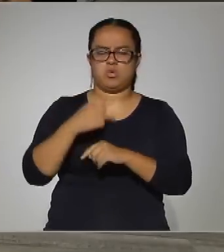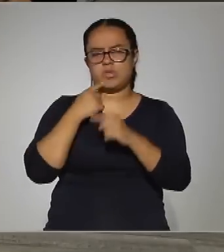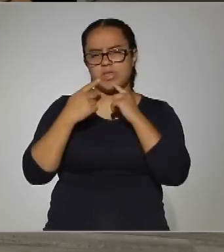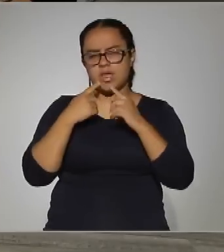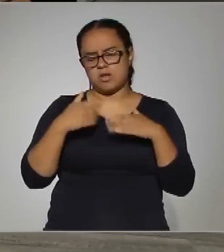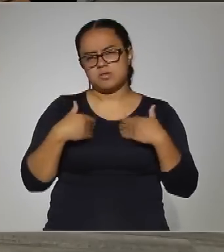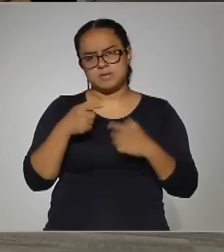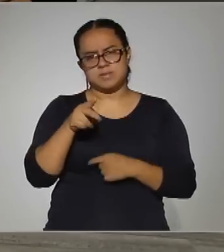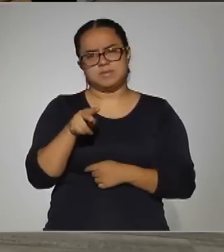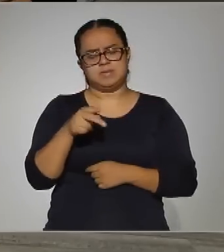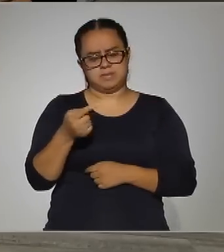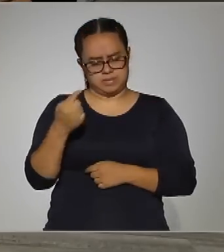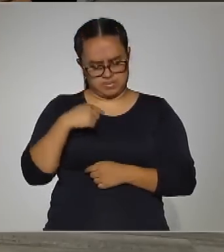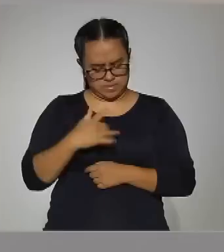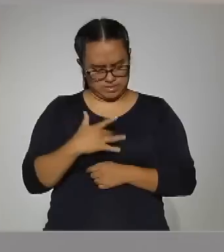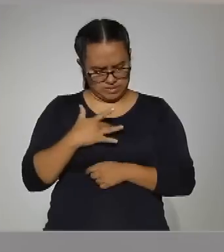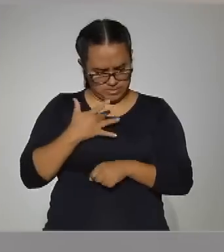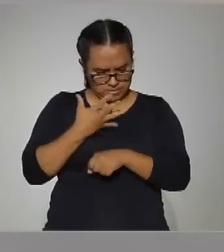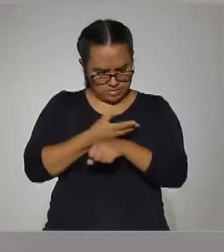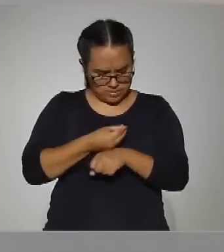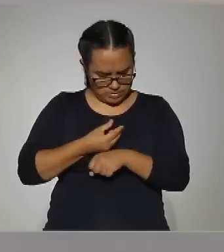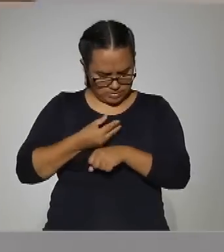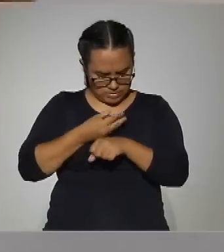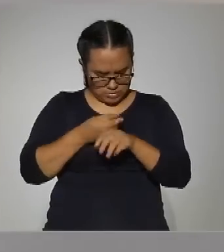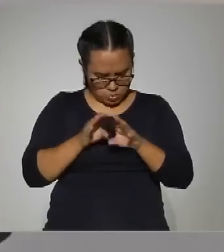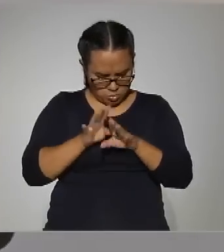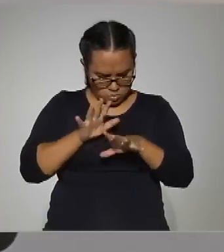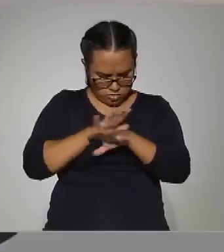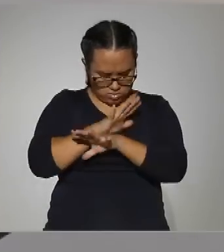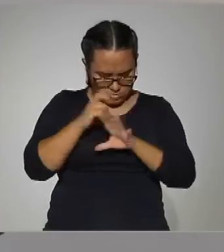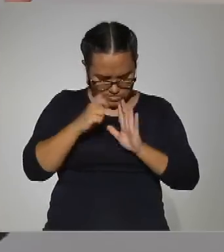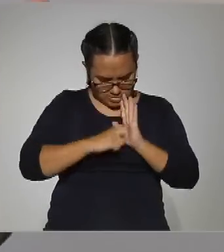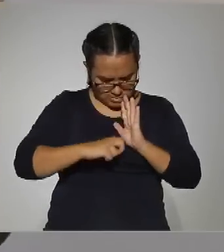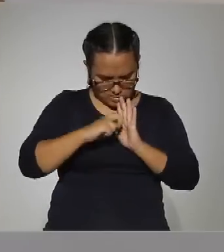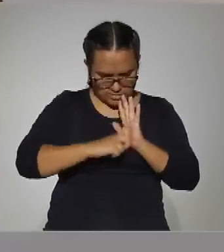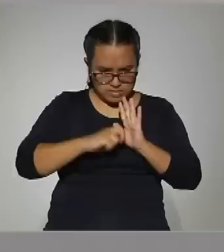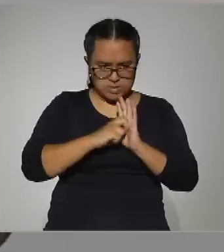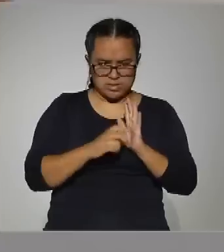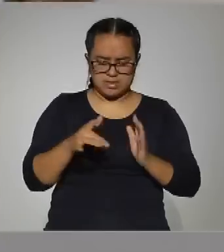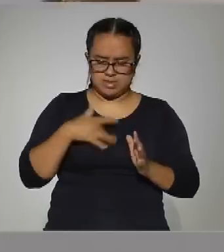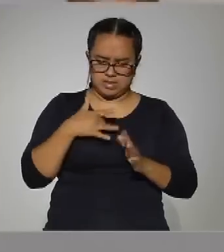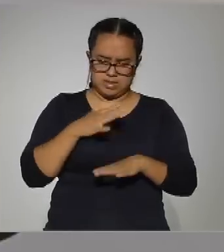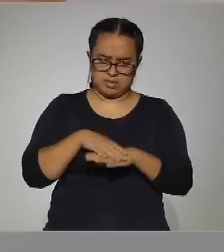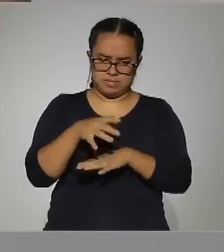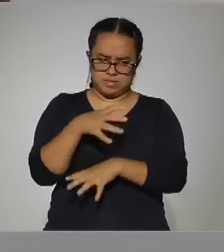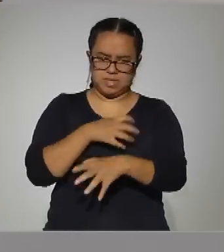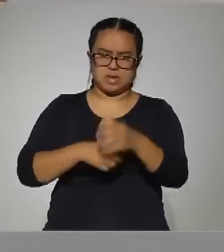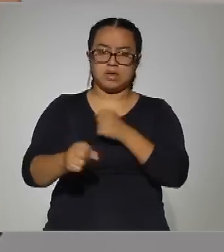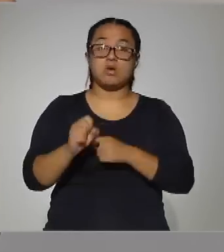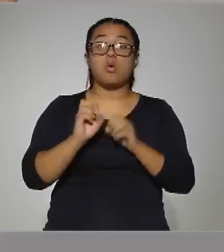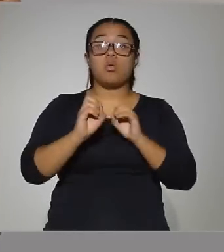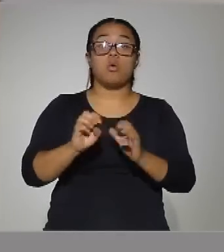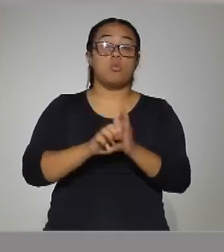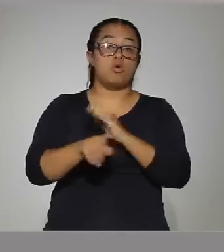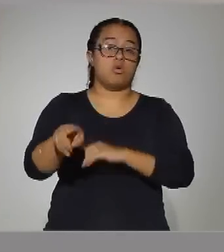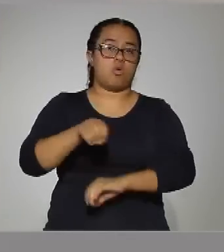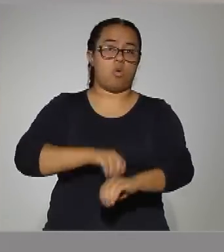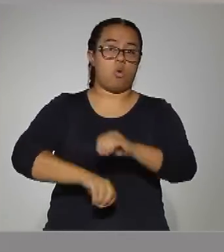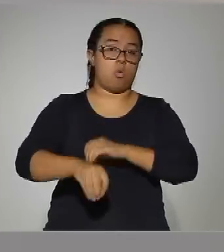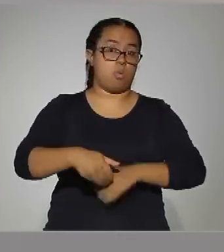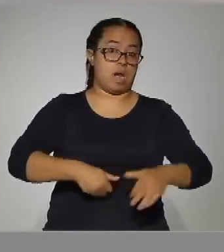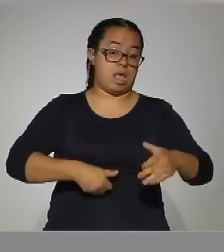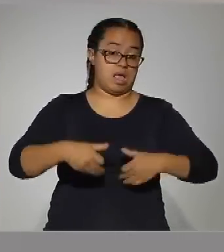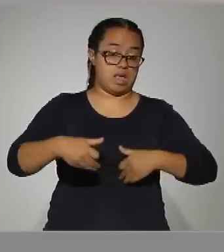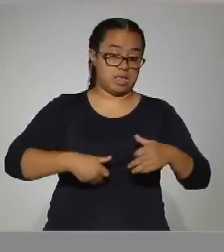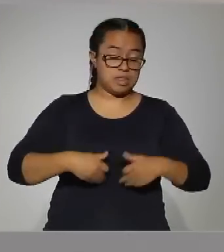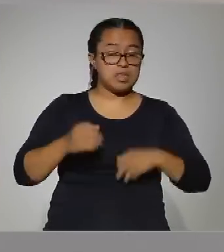hacer reparaciones internas a través de lo que escuchas y con lo que entras en empatía. Puedes ir a ver una obra de teatro, puedes de pronto